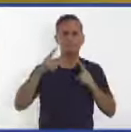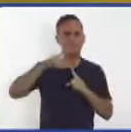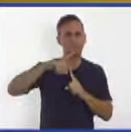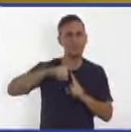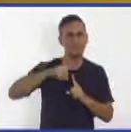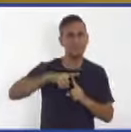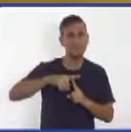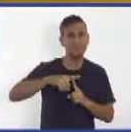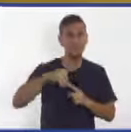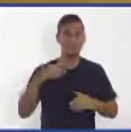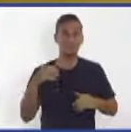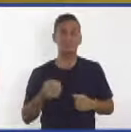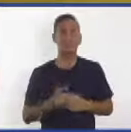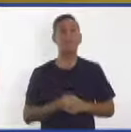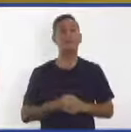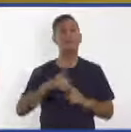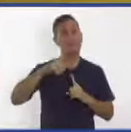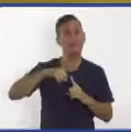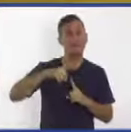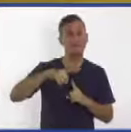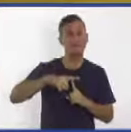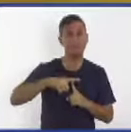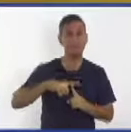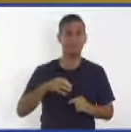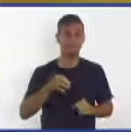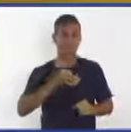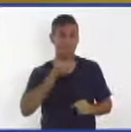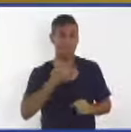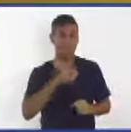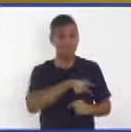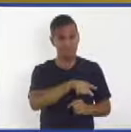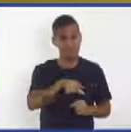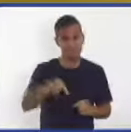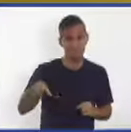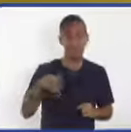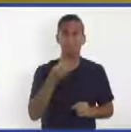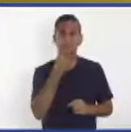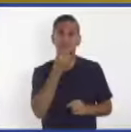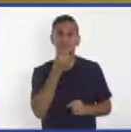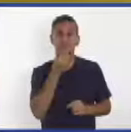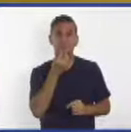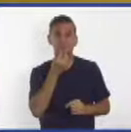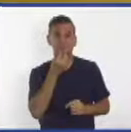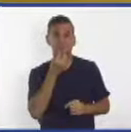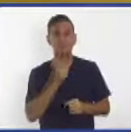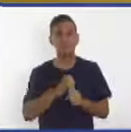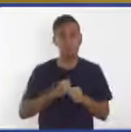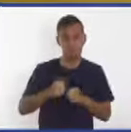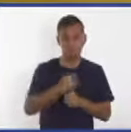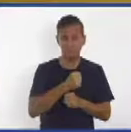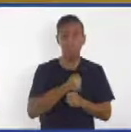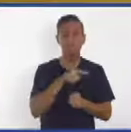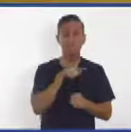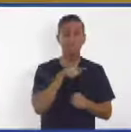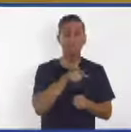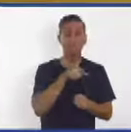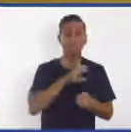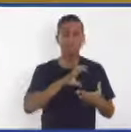ustedes sean haces de emplear esos medios que también nos